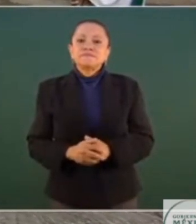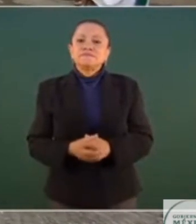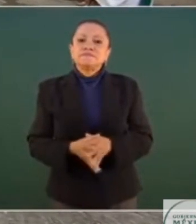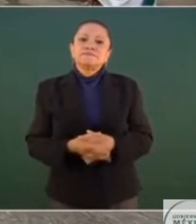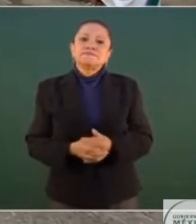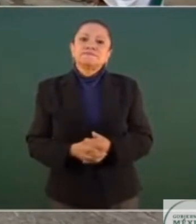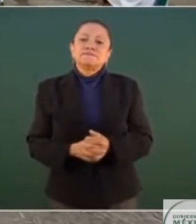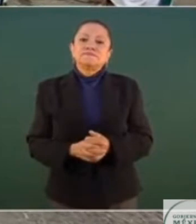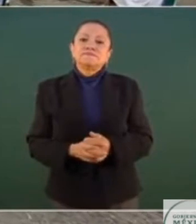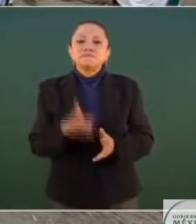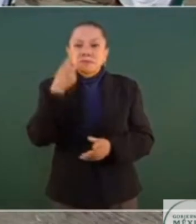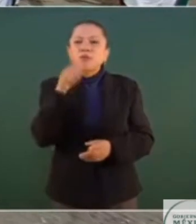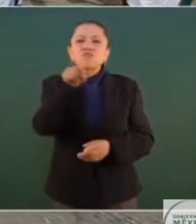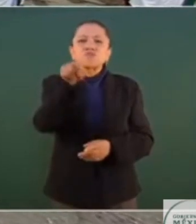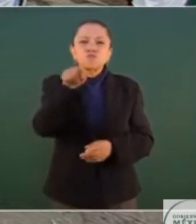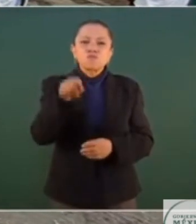Bueno,